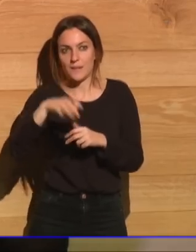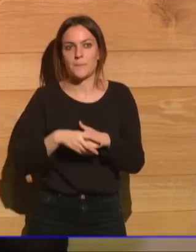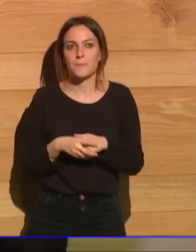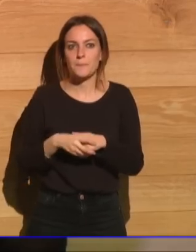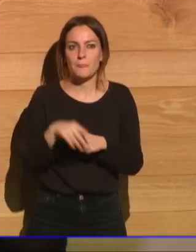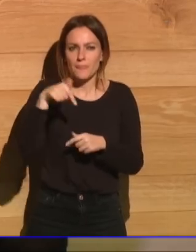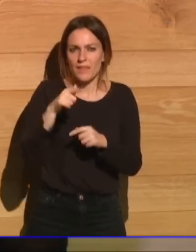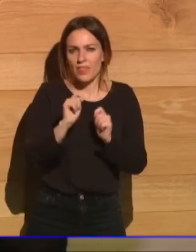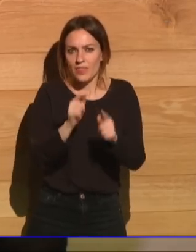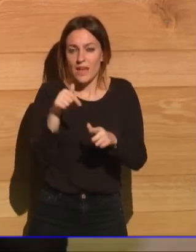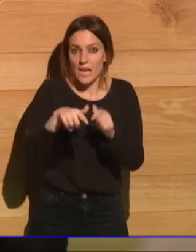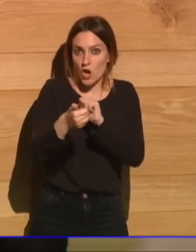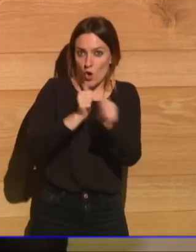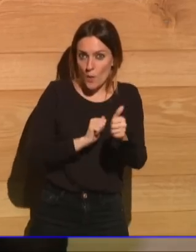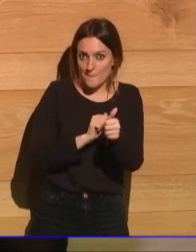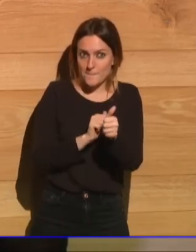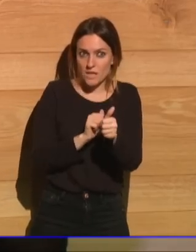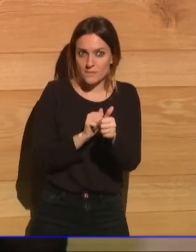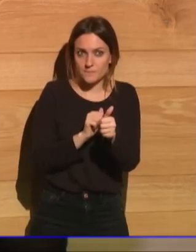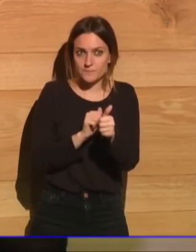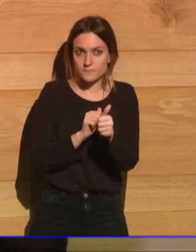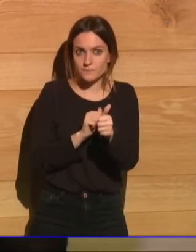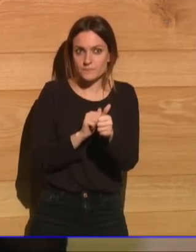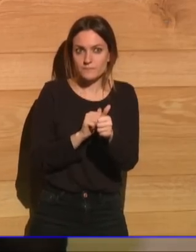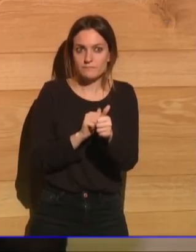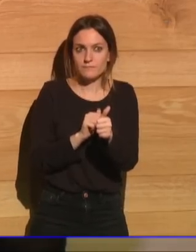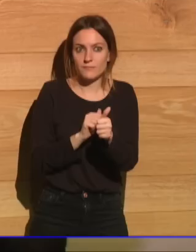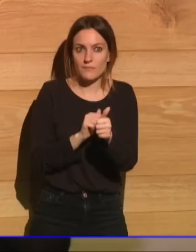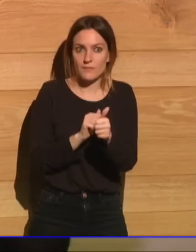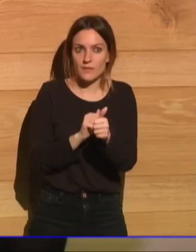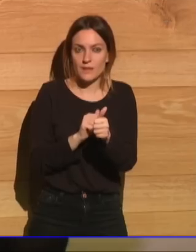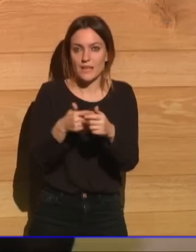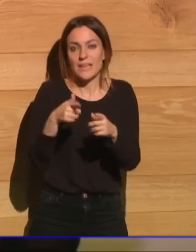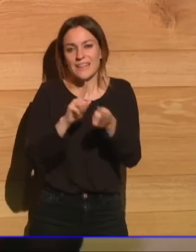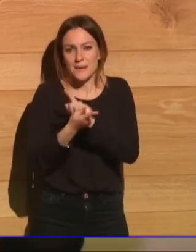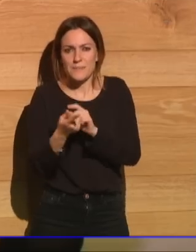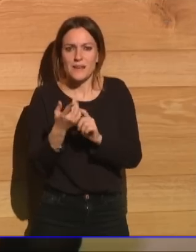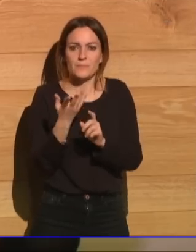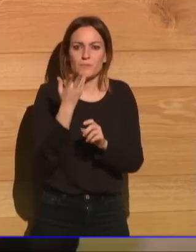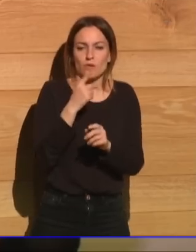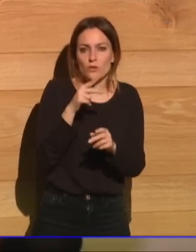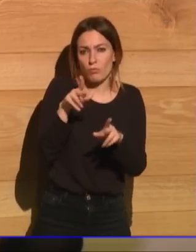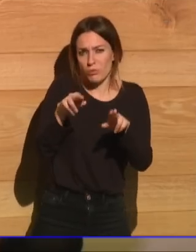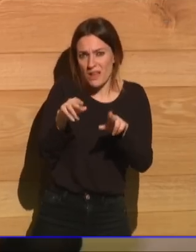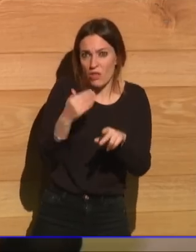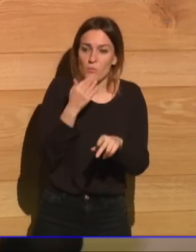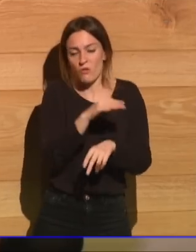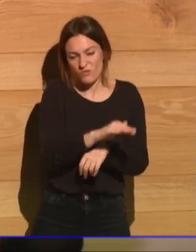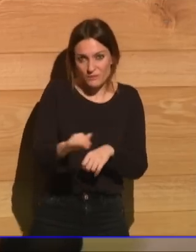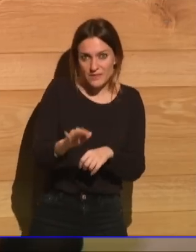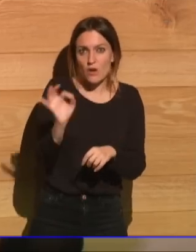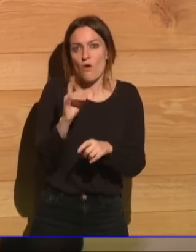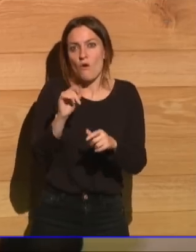el positivado de la copia, se lleva todo como más a dorados, por decirlo de forma más infantil o de forma más